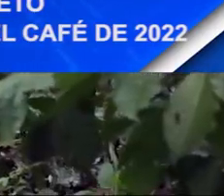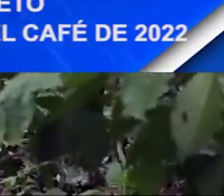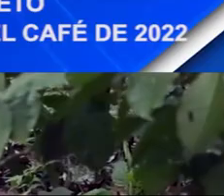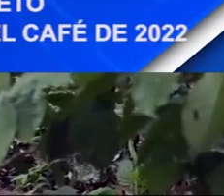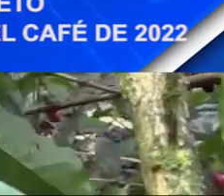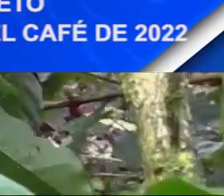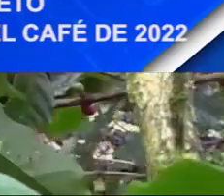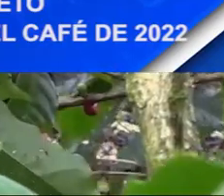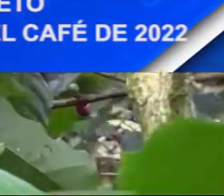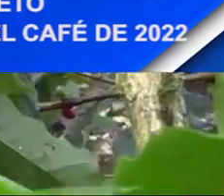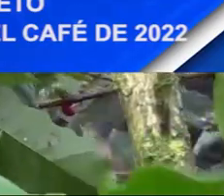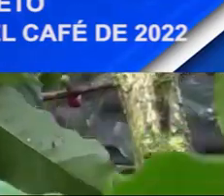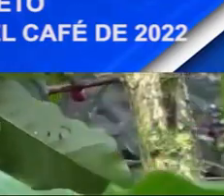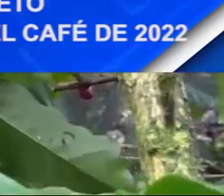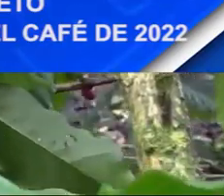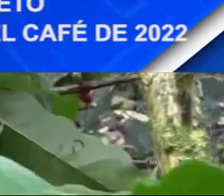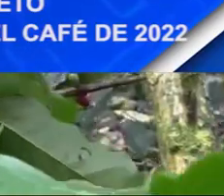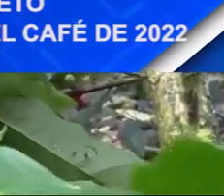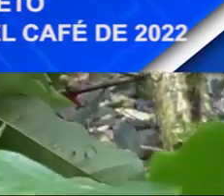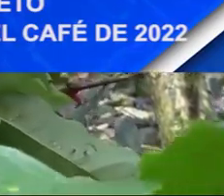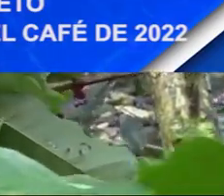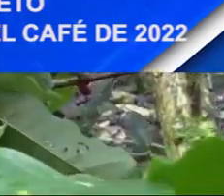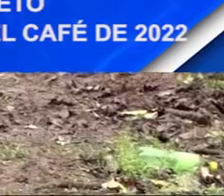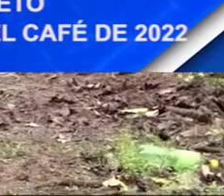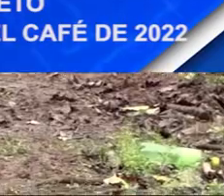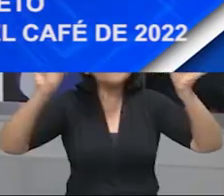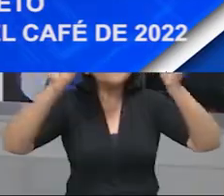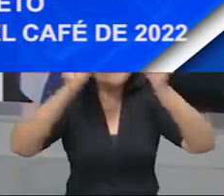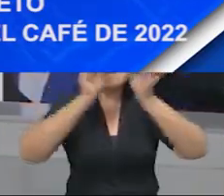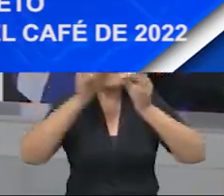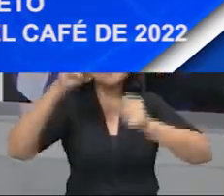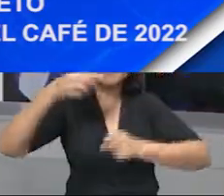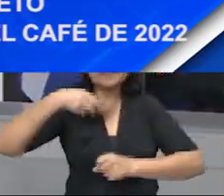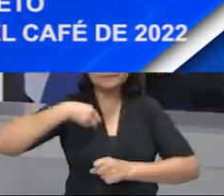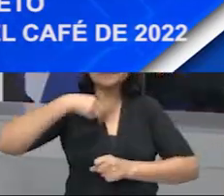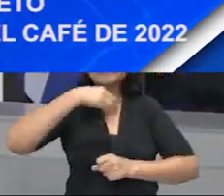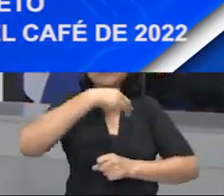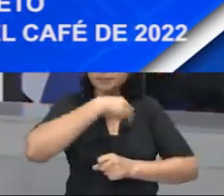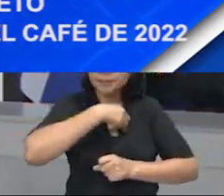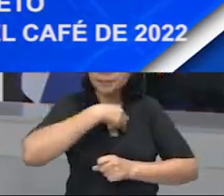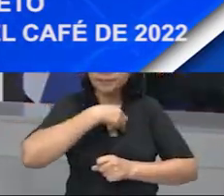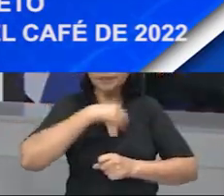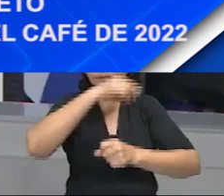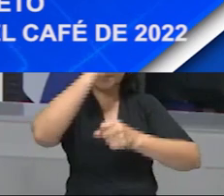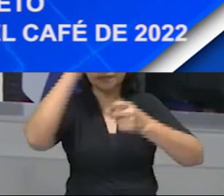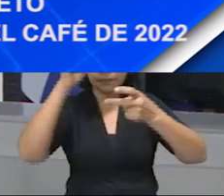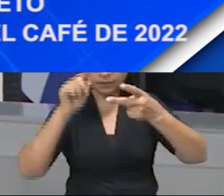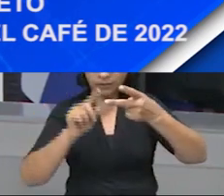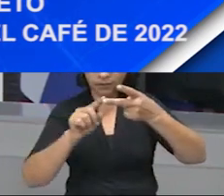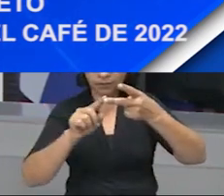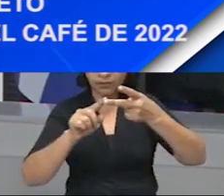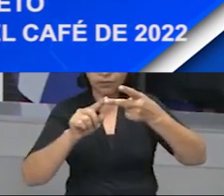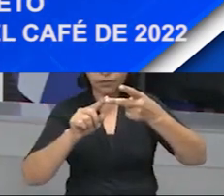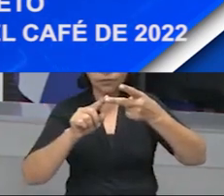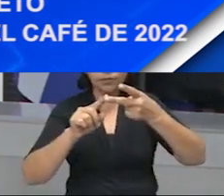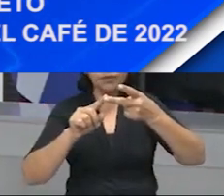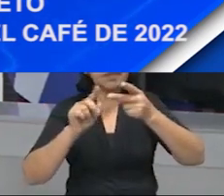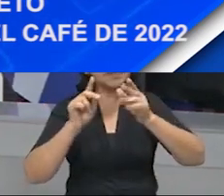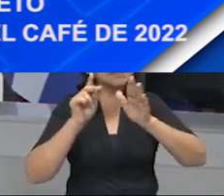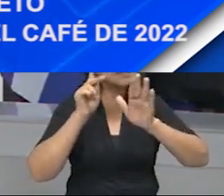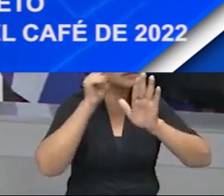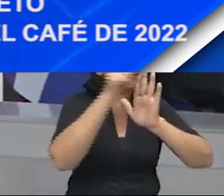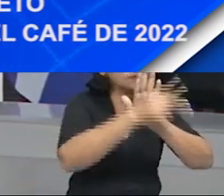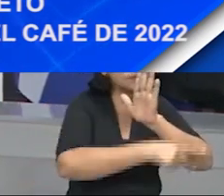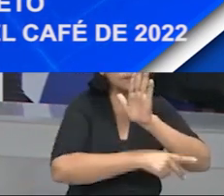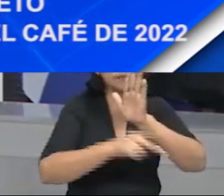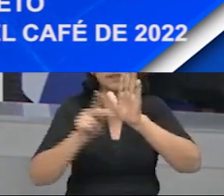las necesidades y prioridades de los miembros. Dos, facilitar a nivel nacional, regional y mundial